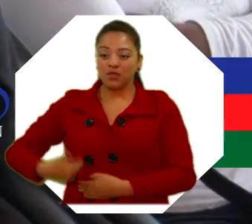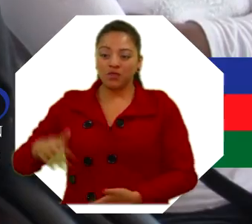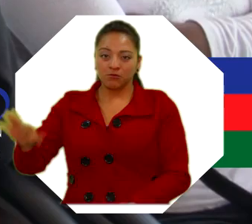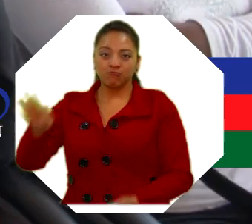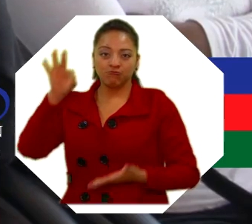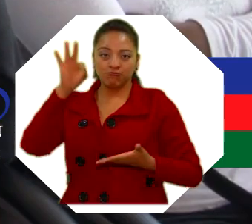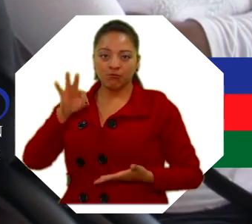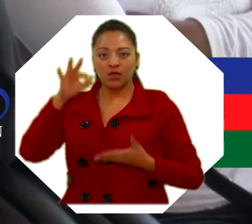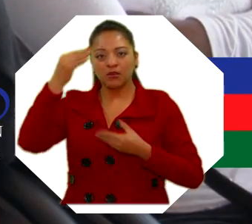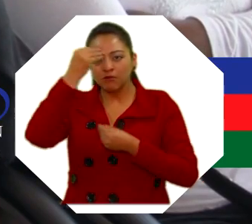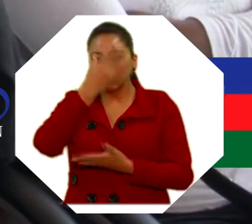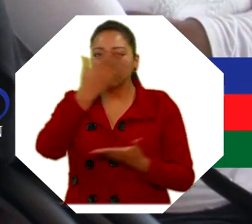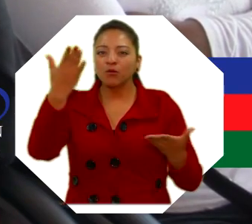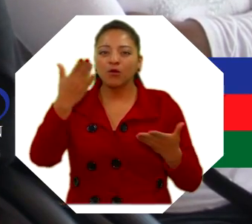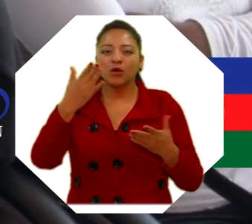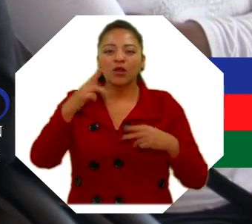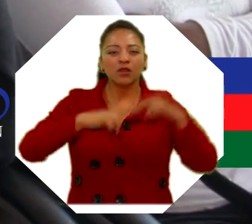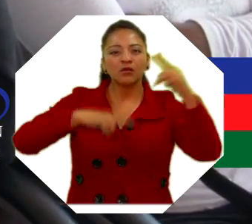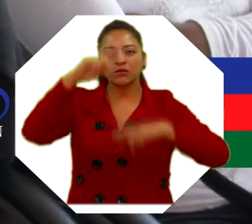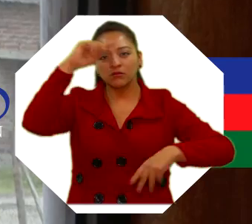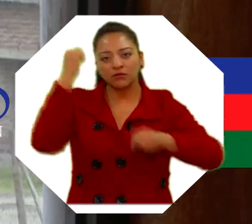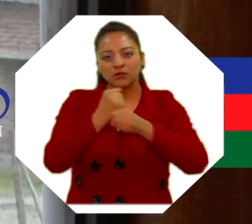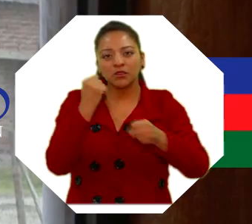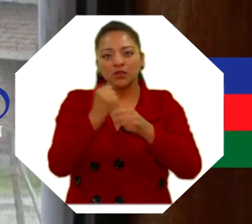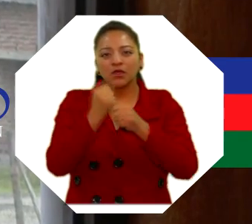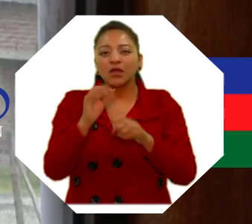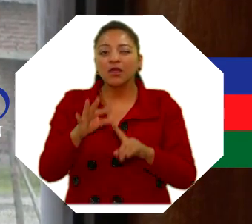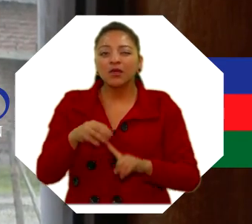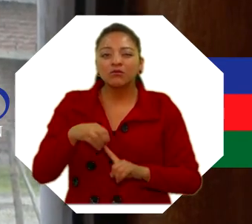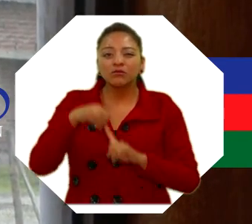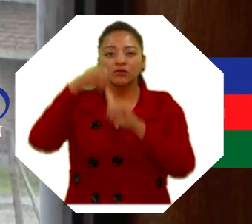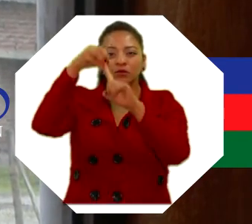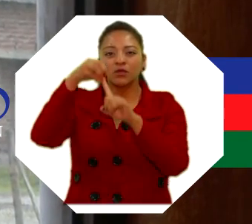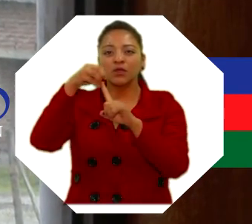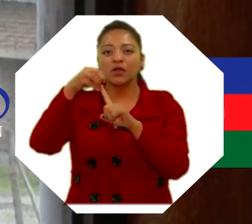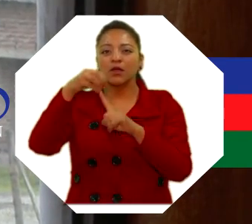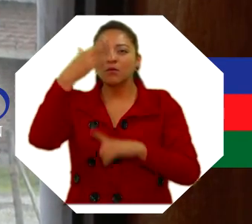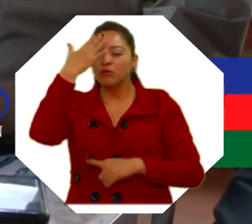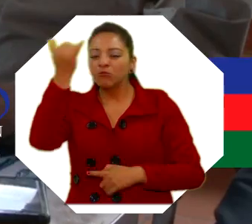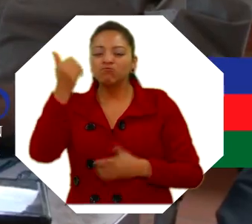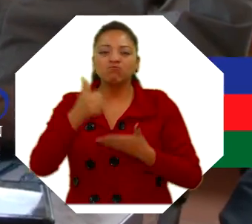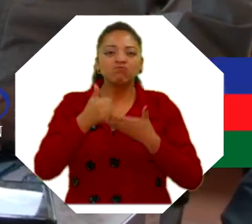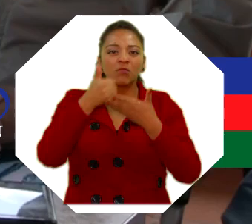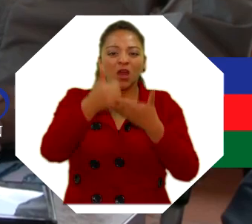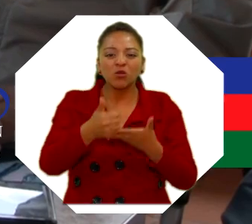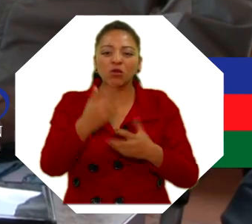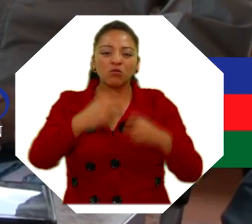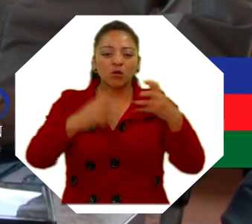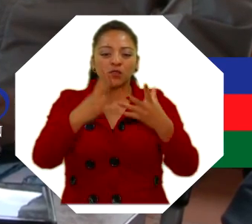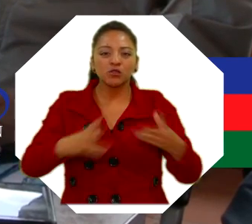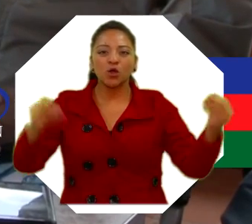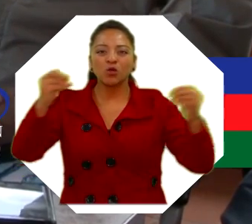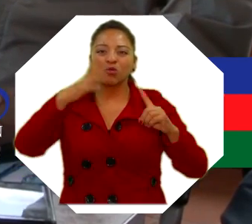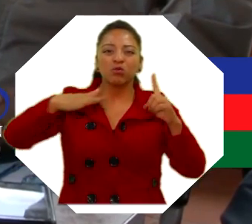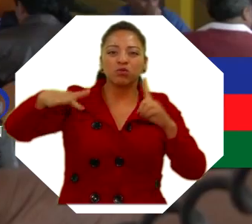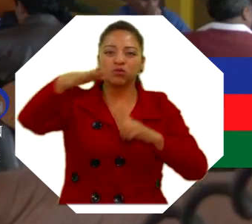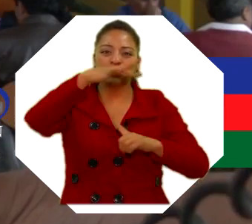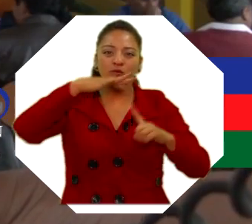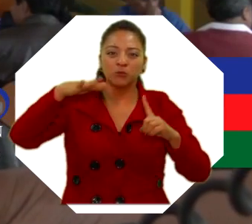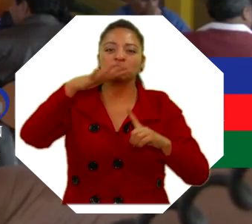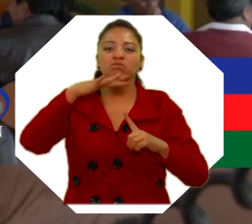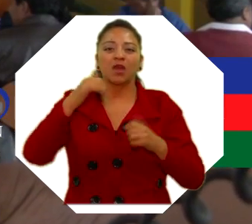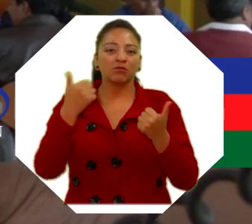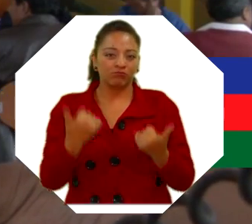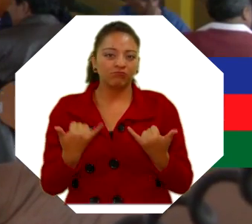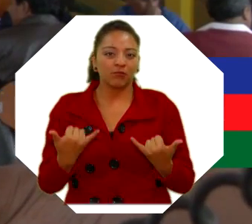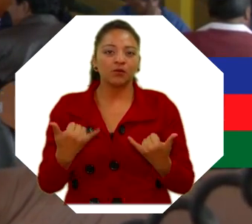GAD parroquial de González Suárez, informó que la obra es considerada prioritaria y que prevé mitigar un problema ambiental que existe en